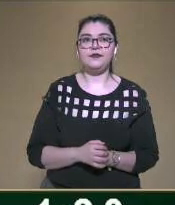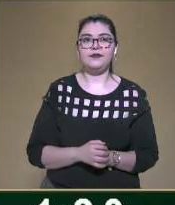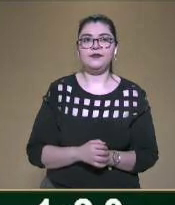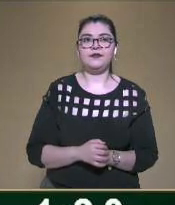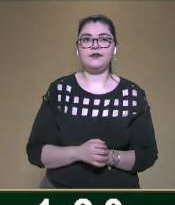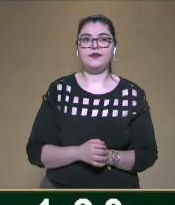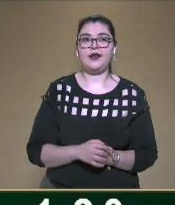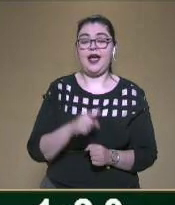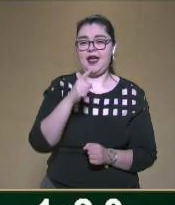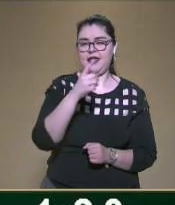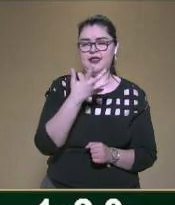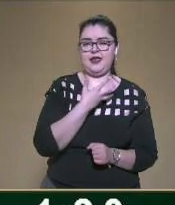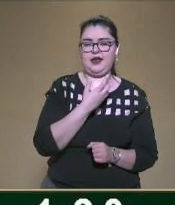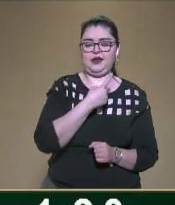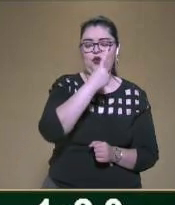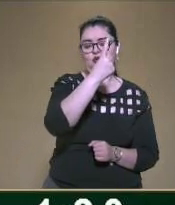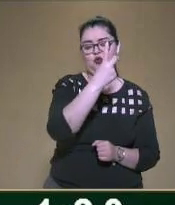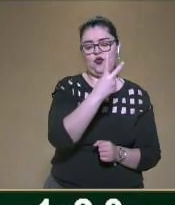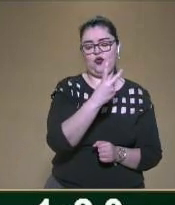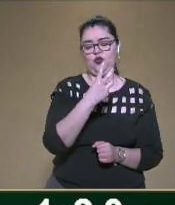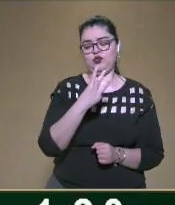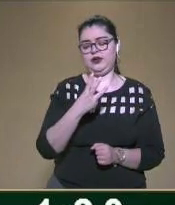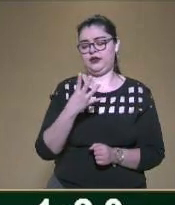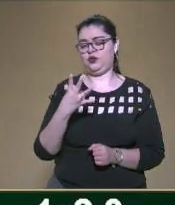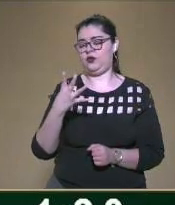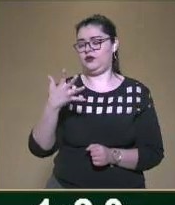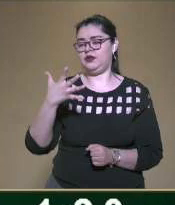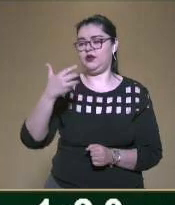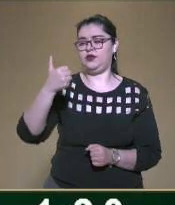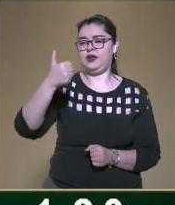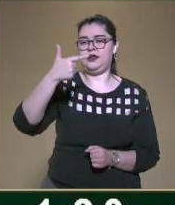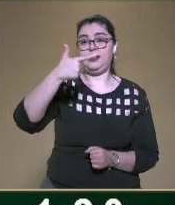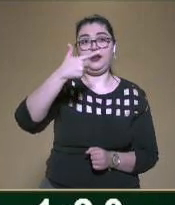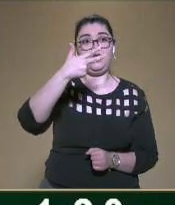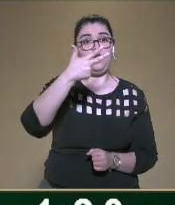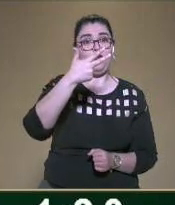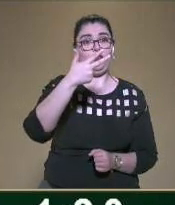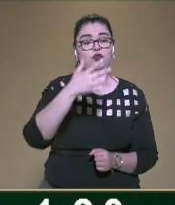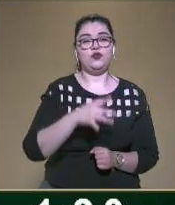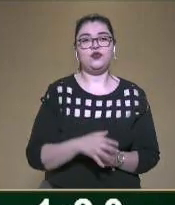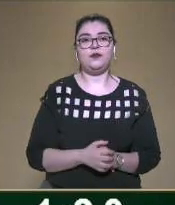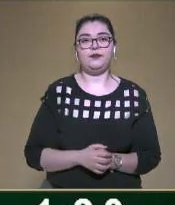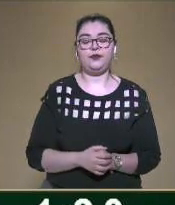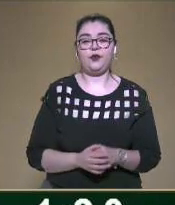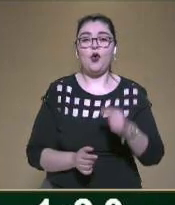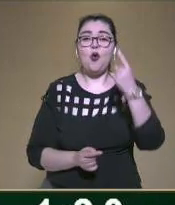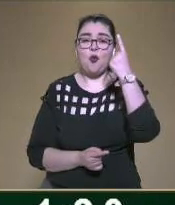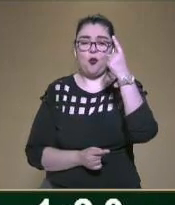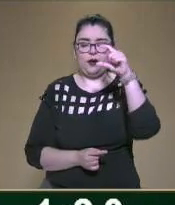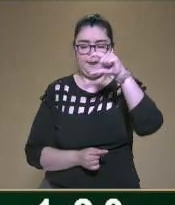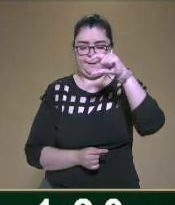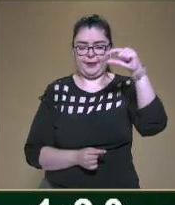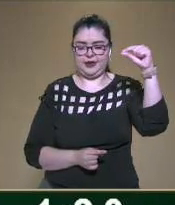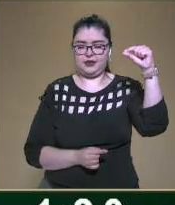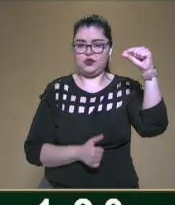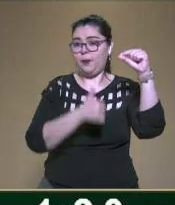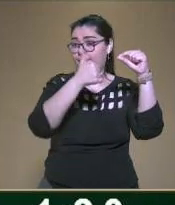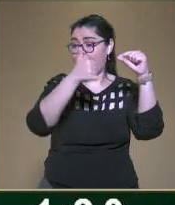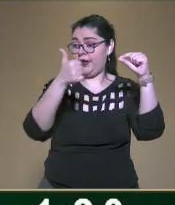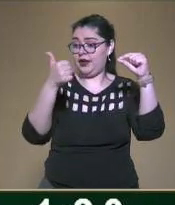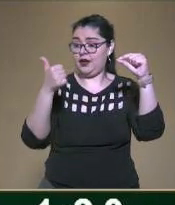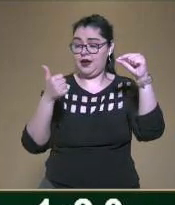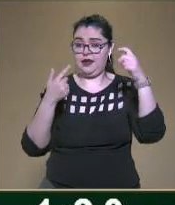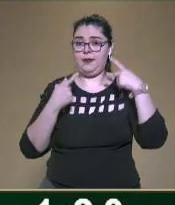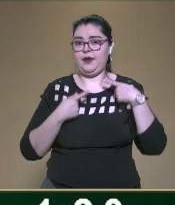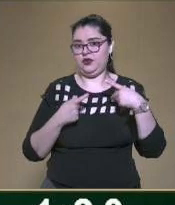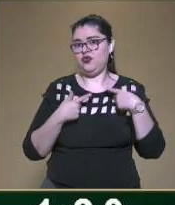persona, 3, 4, 5, 6, 7 y 8. Y como estamos